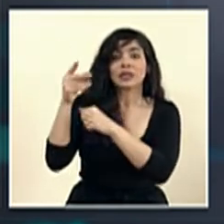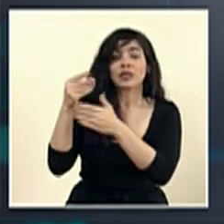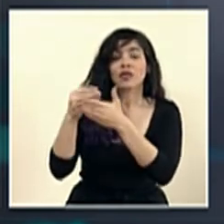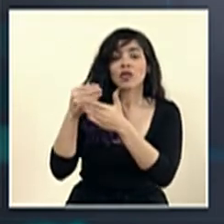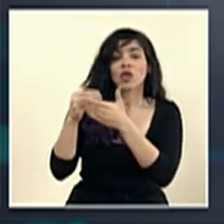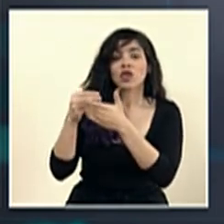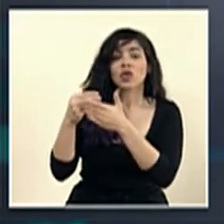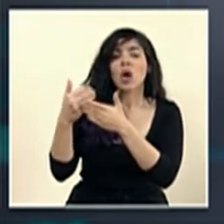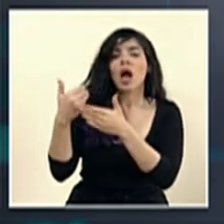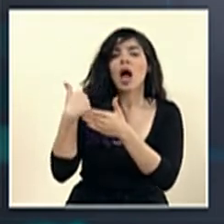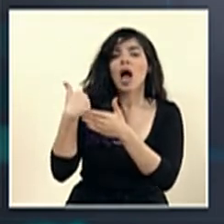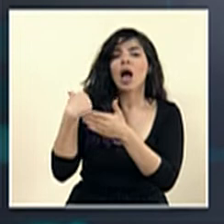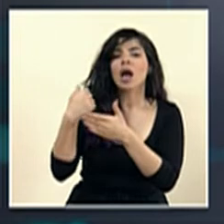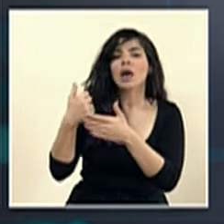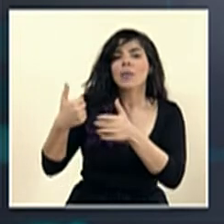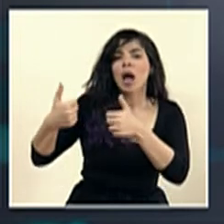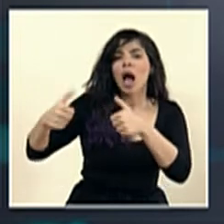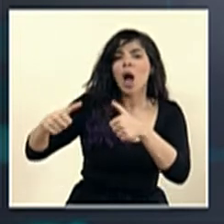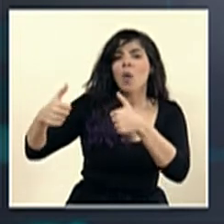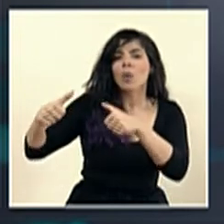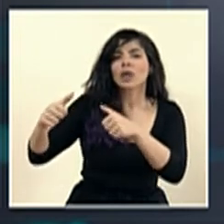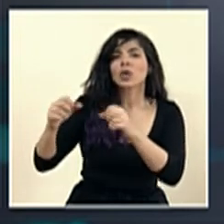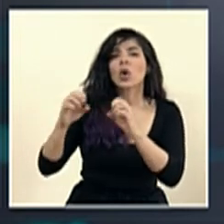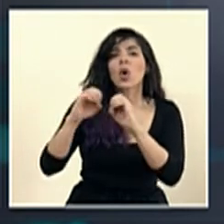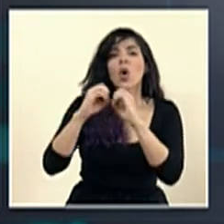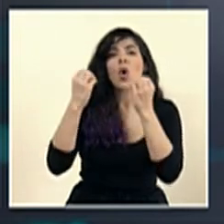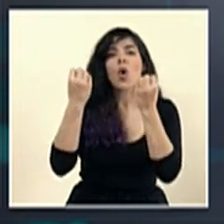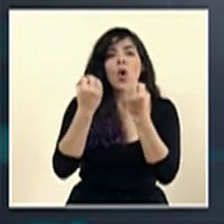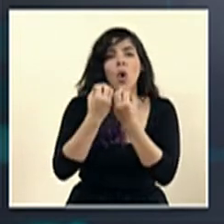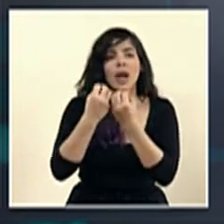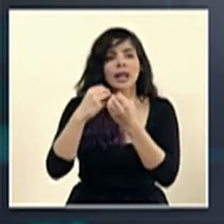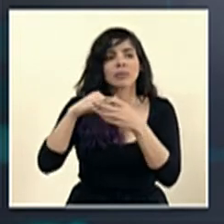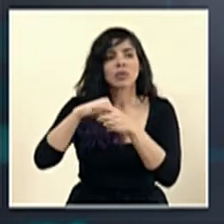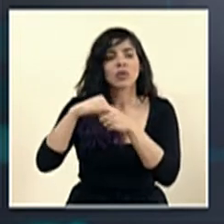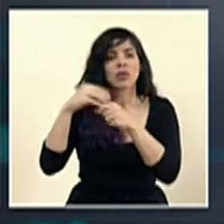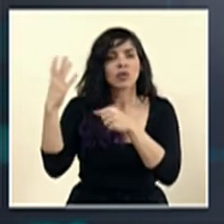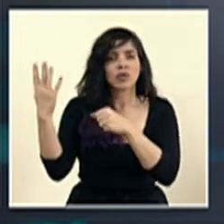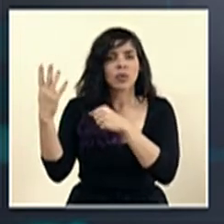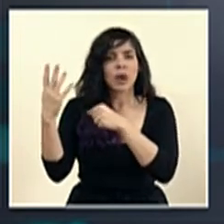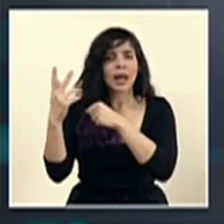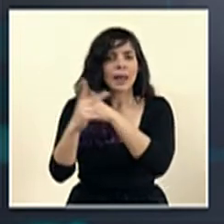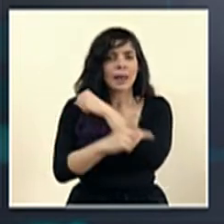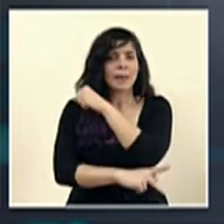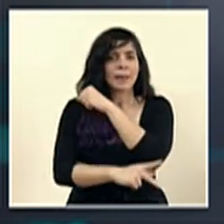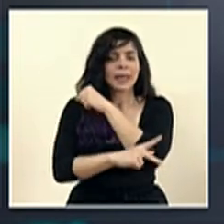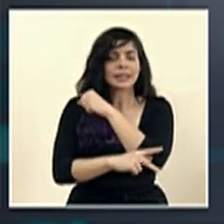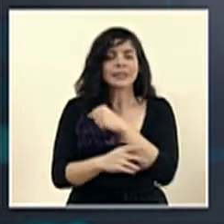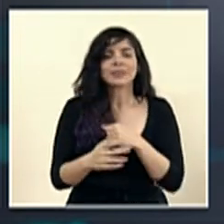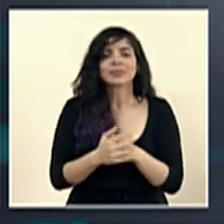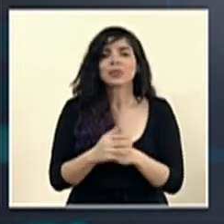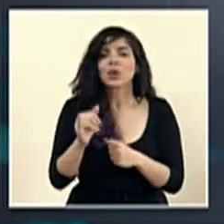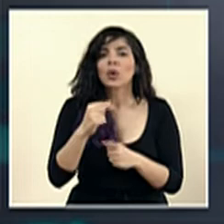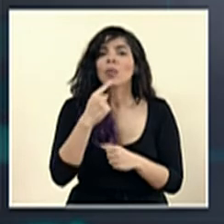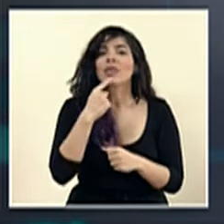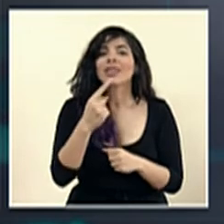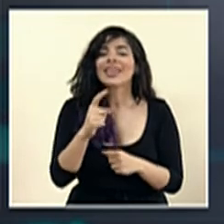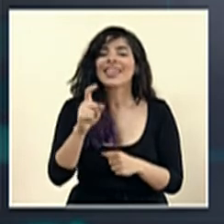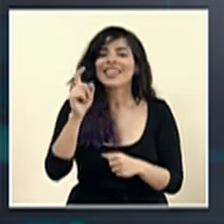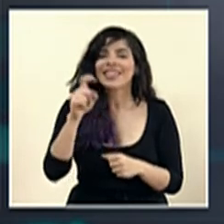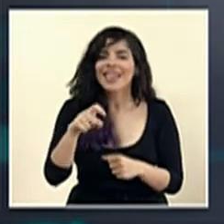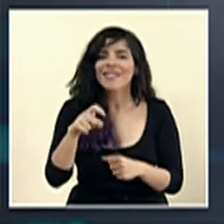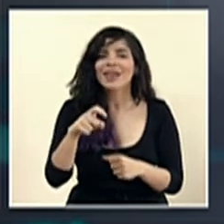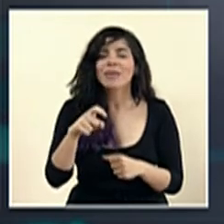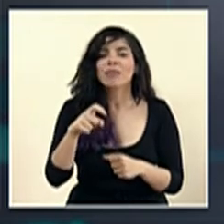tenemos acuerdos con organismos multilaterales. Como les dije, hay que